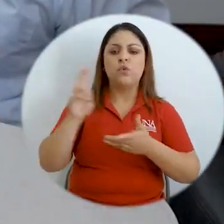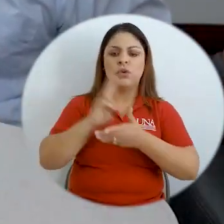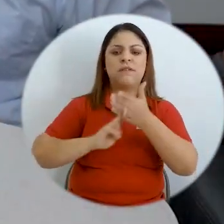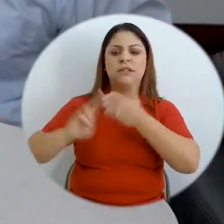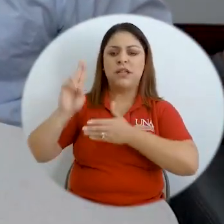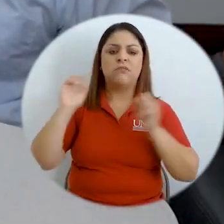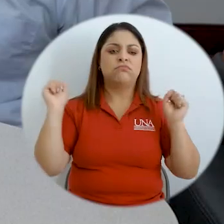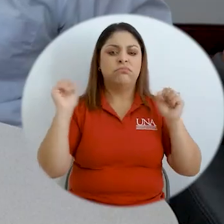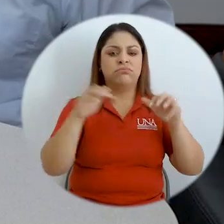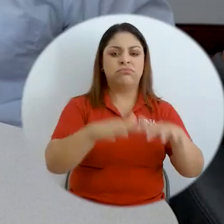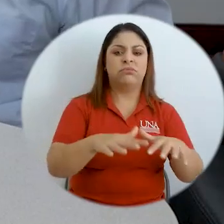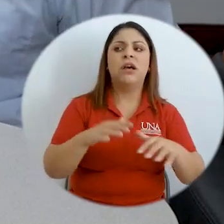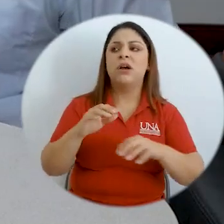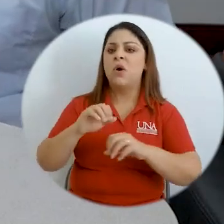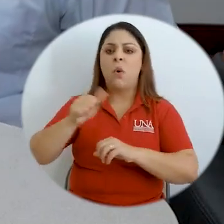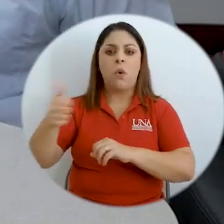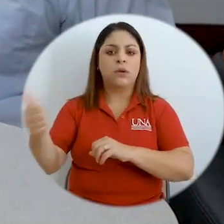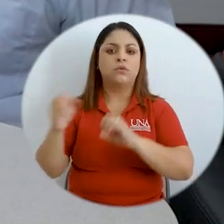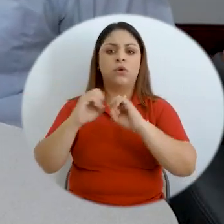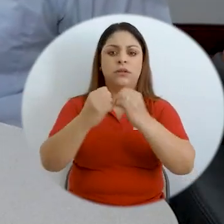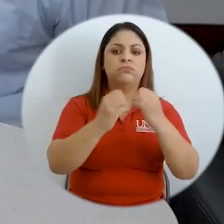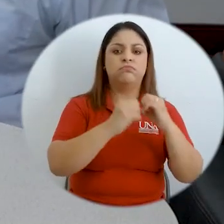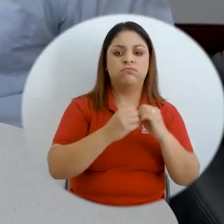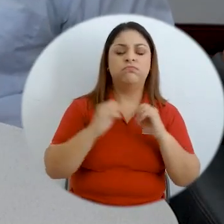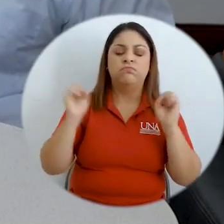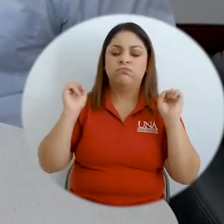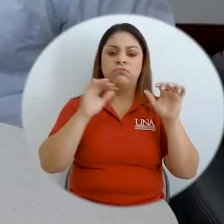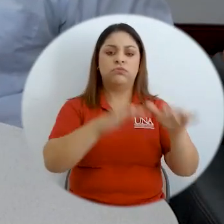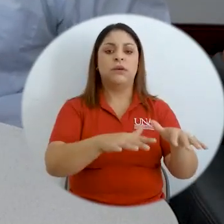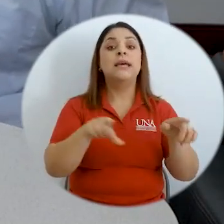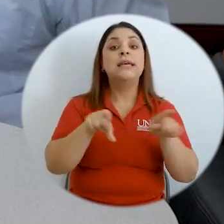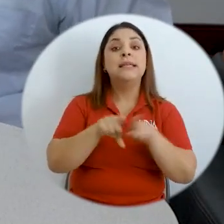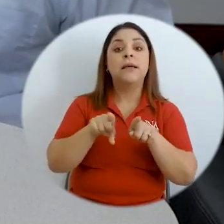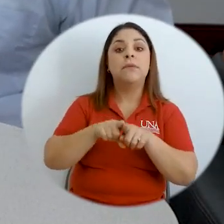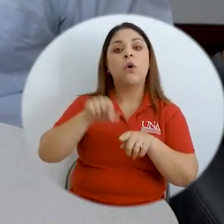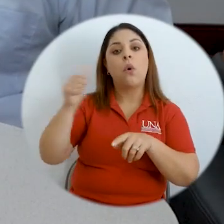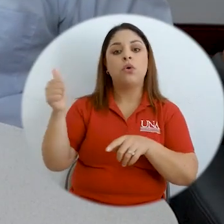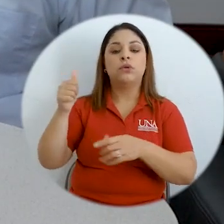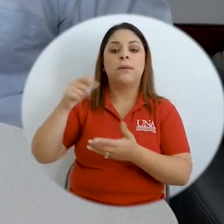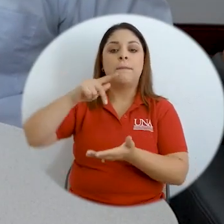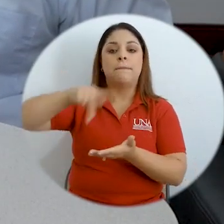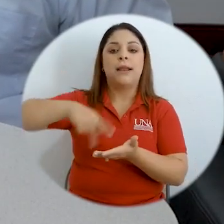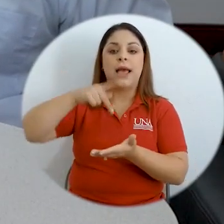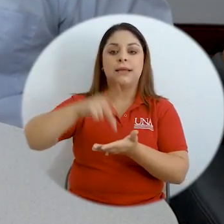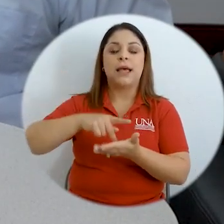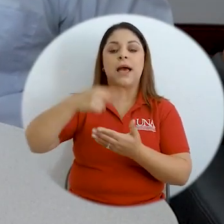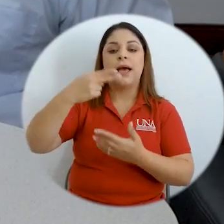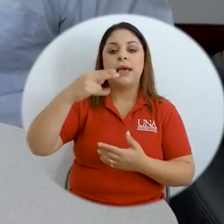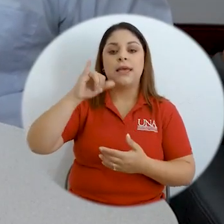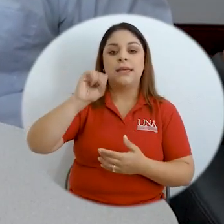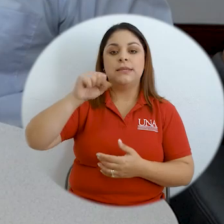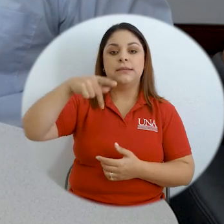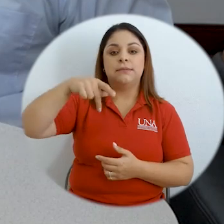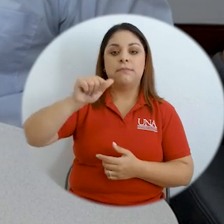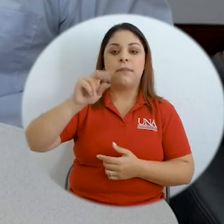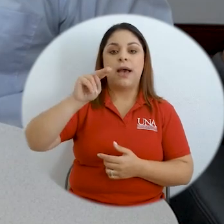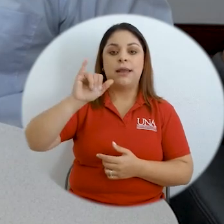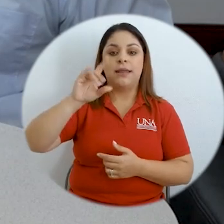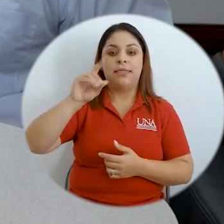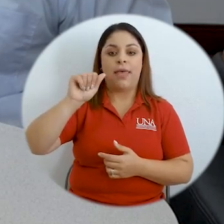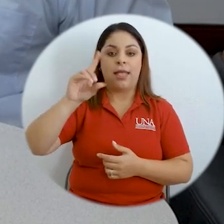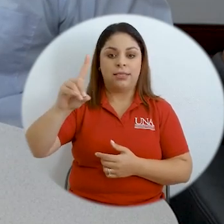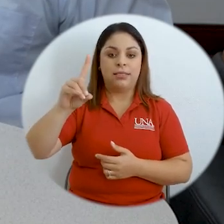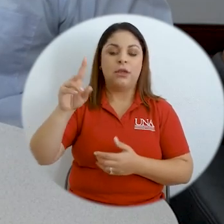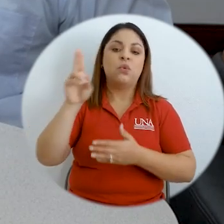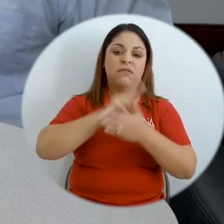otras universidades, otras organizaciones sociales, y un bloque que saldrá de la Plaza de la Hispanidad, Cuentas y Cuentos. Vendrá la Universidad de